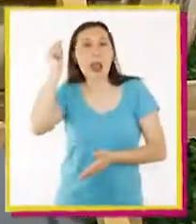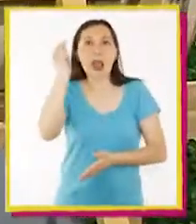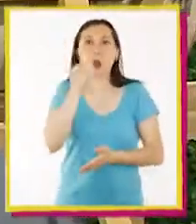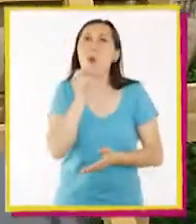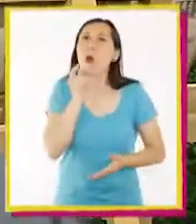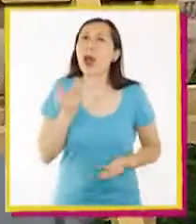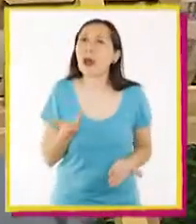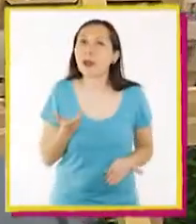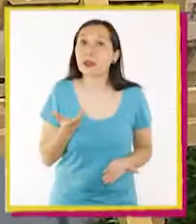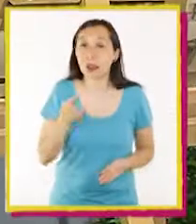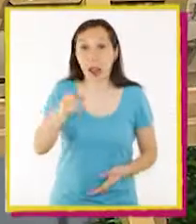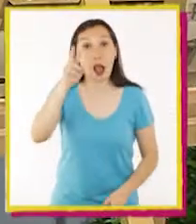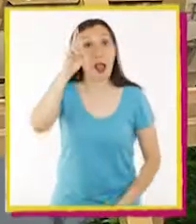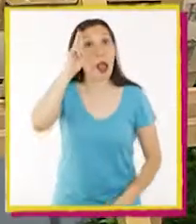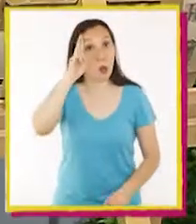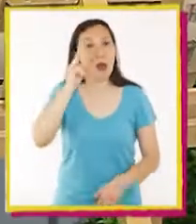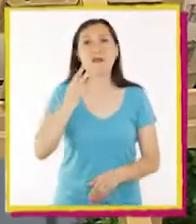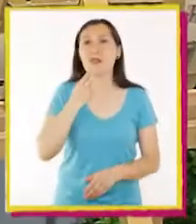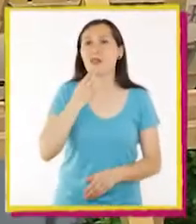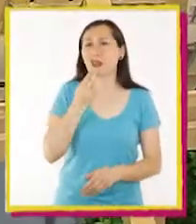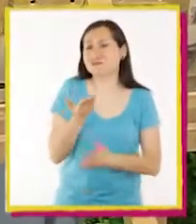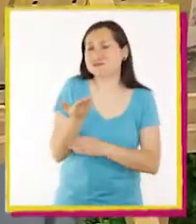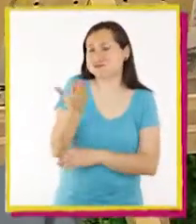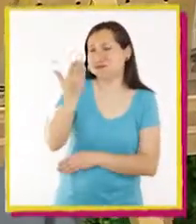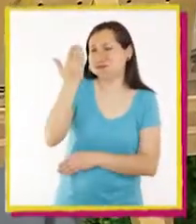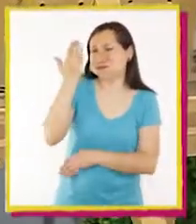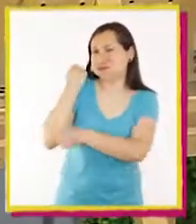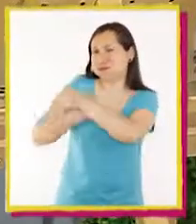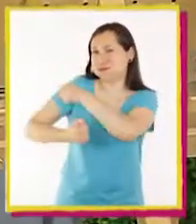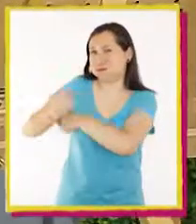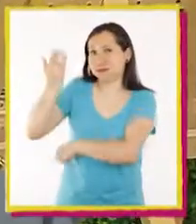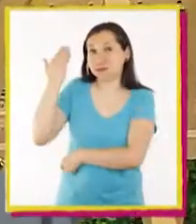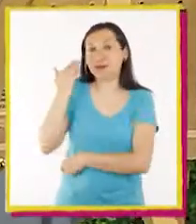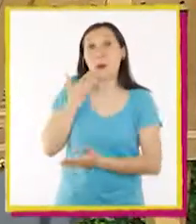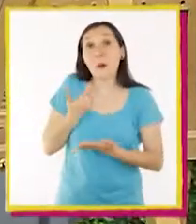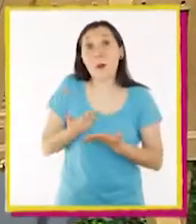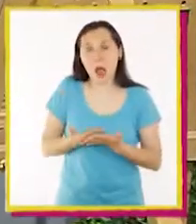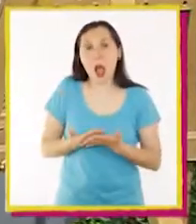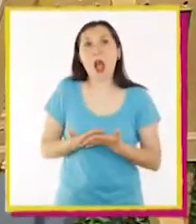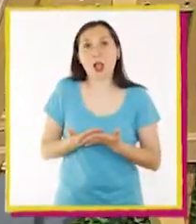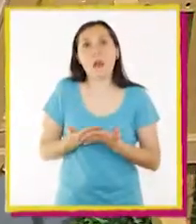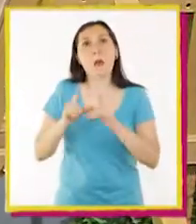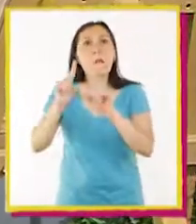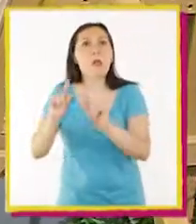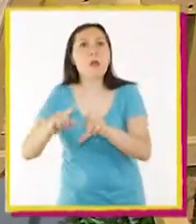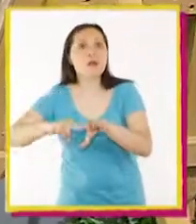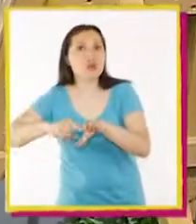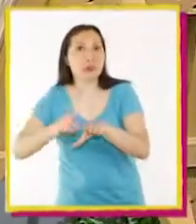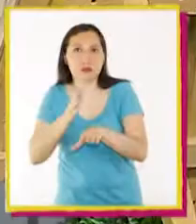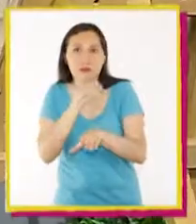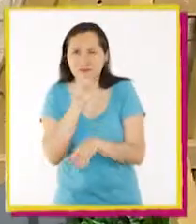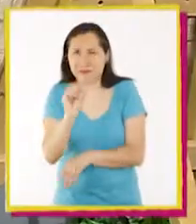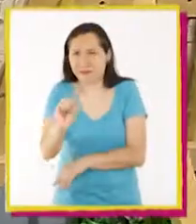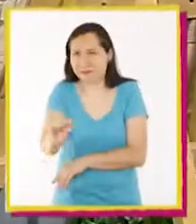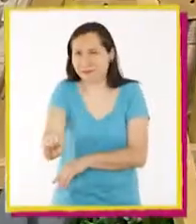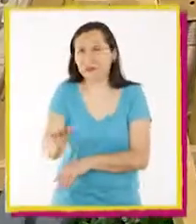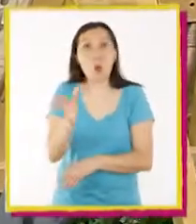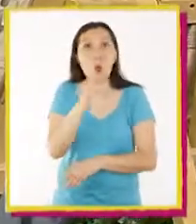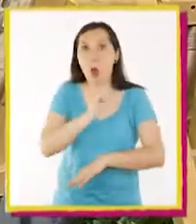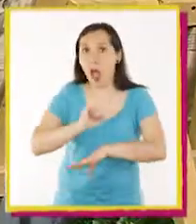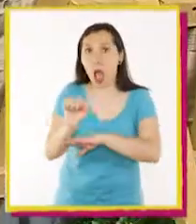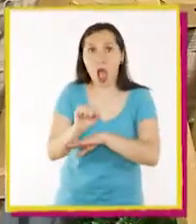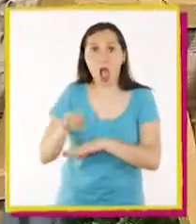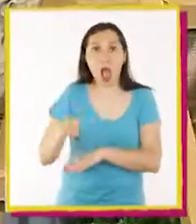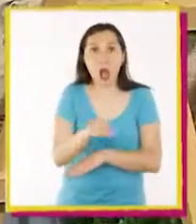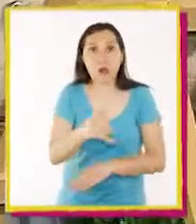inventado? Recuerden, vivió hace muchos años, cuando había mucho menos tecnología. No existían